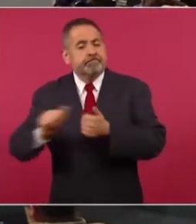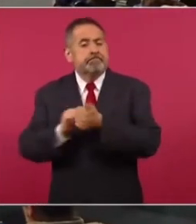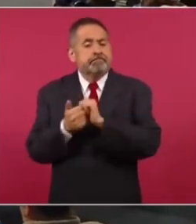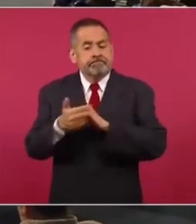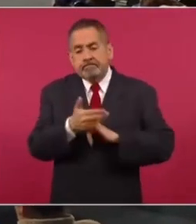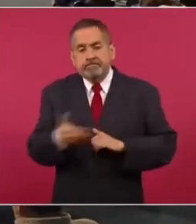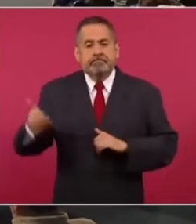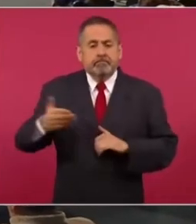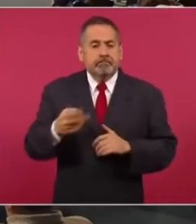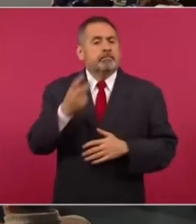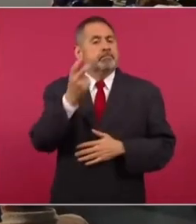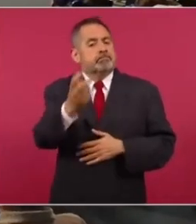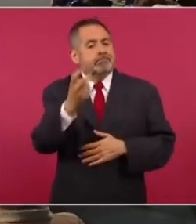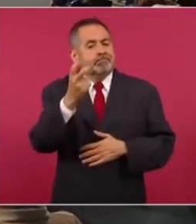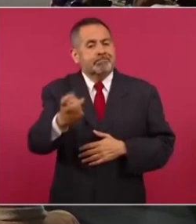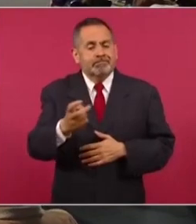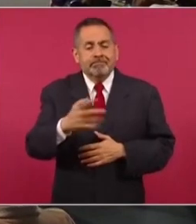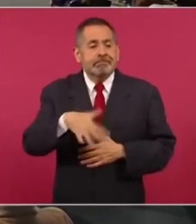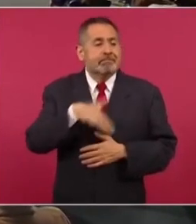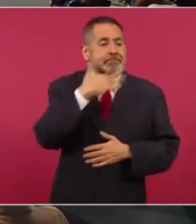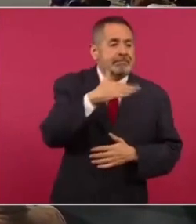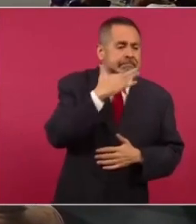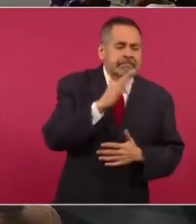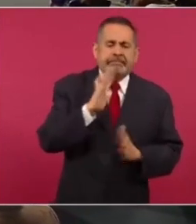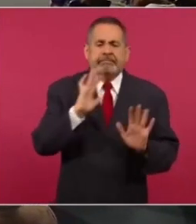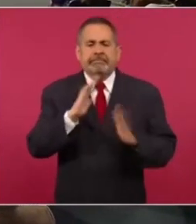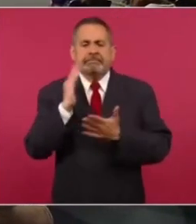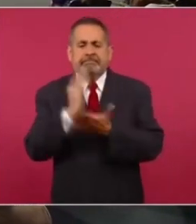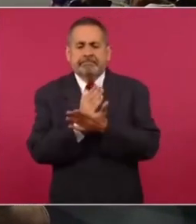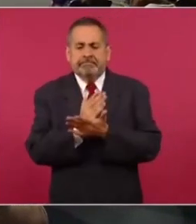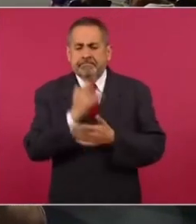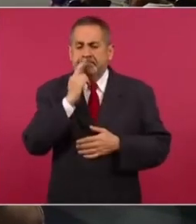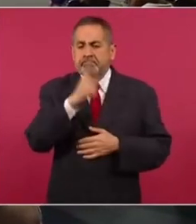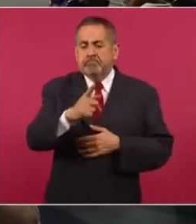para evitar fraudes se decidió